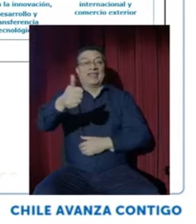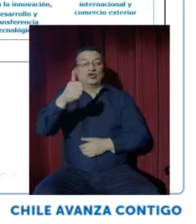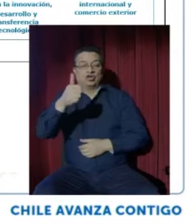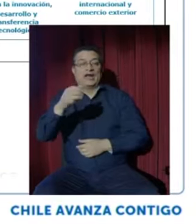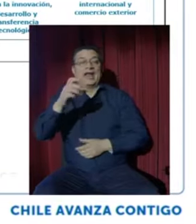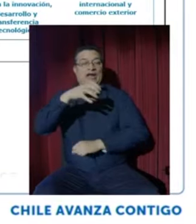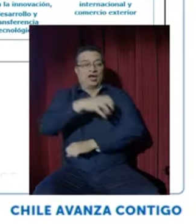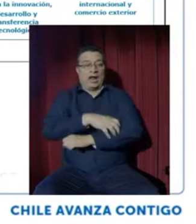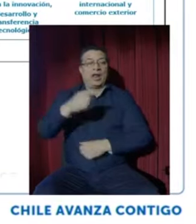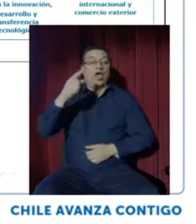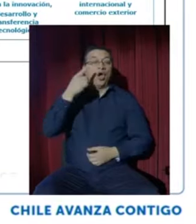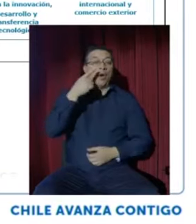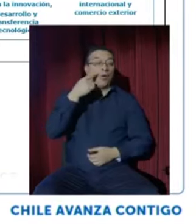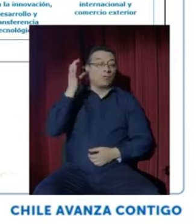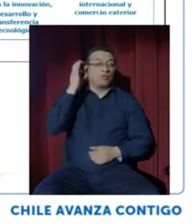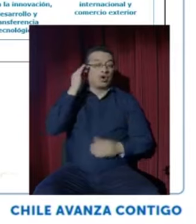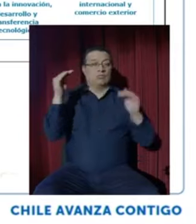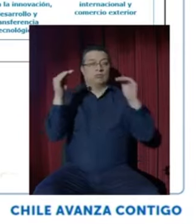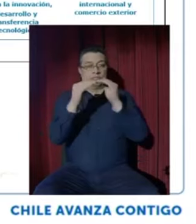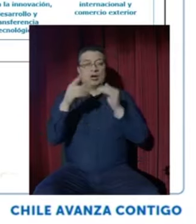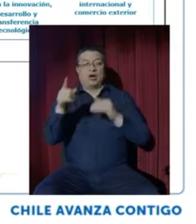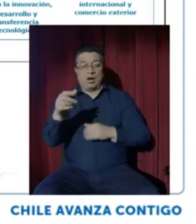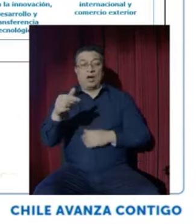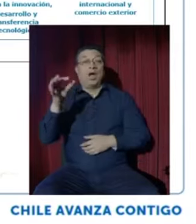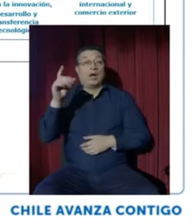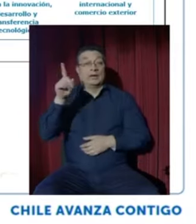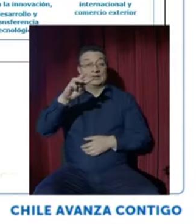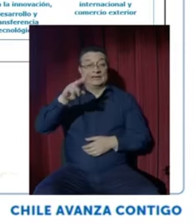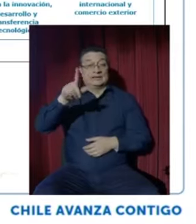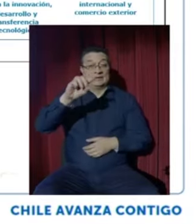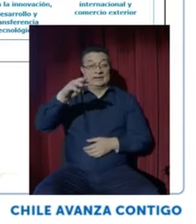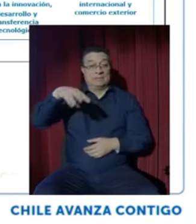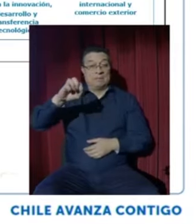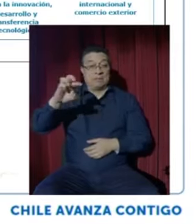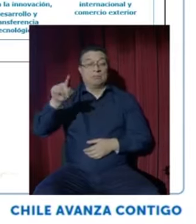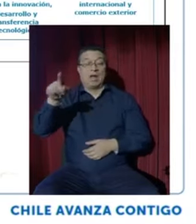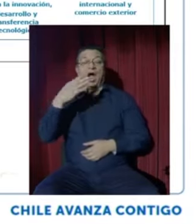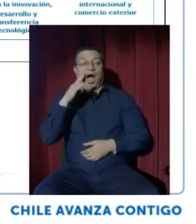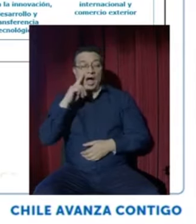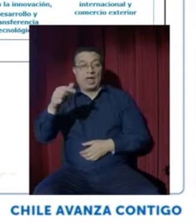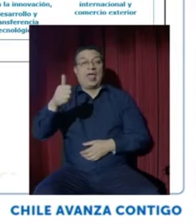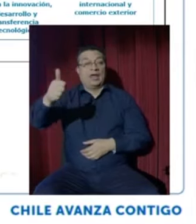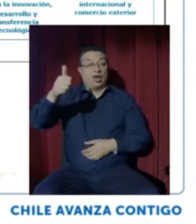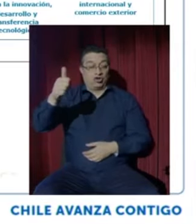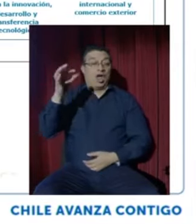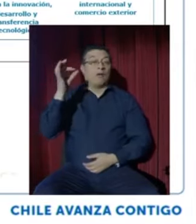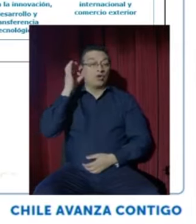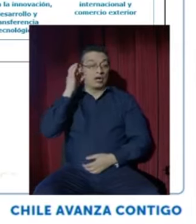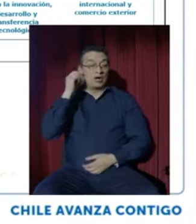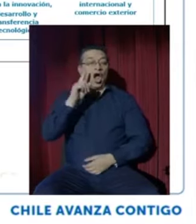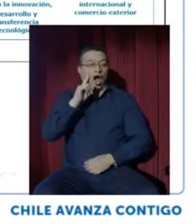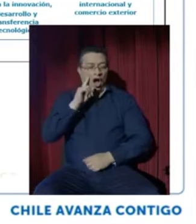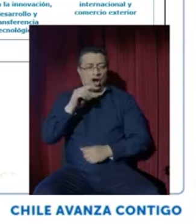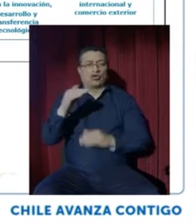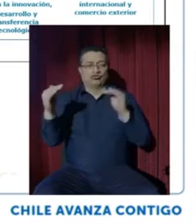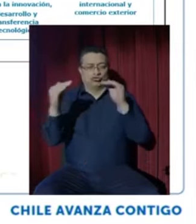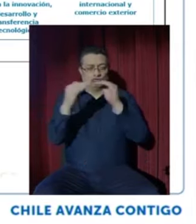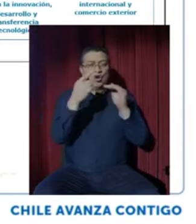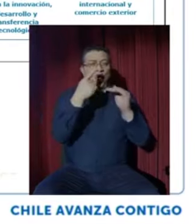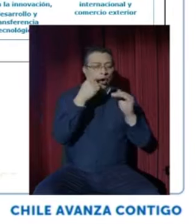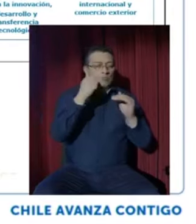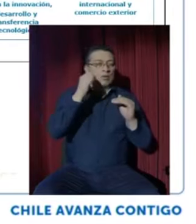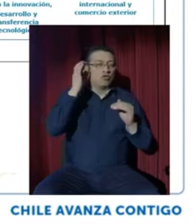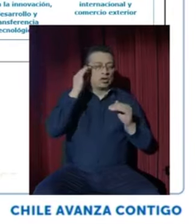la directora deap recién decía Oh hay mujeres directoras sí eh tenemos paridad en las direcciones regionales y también en las